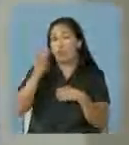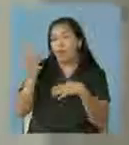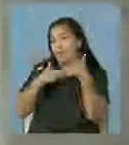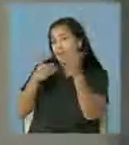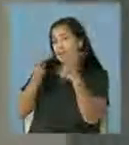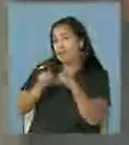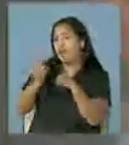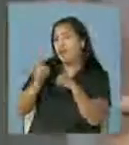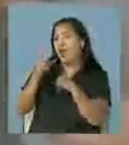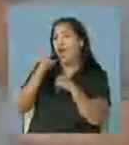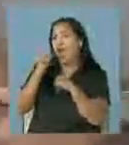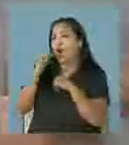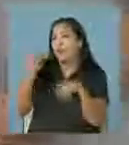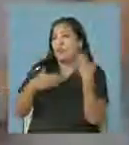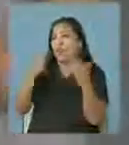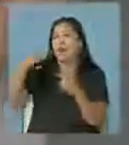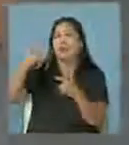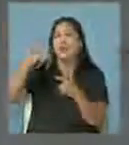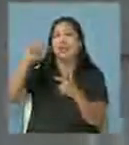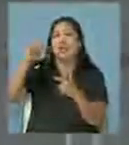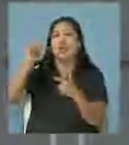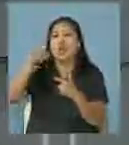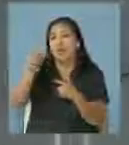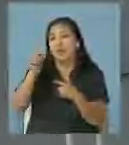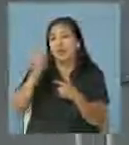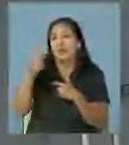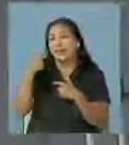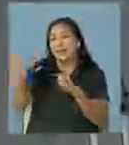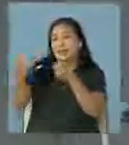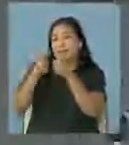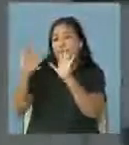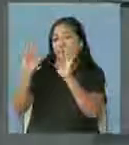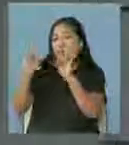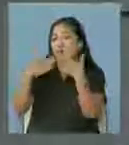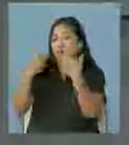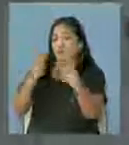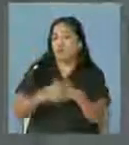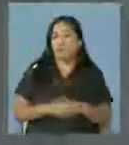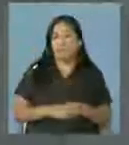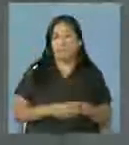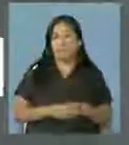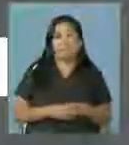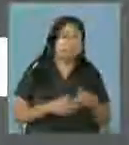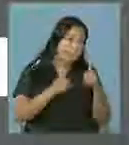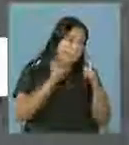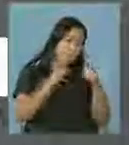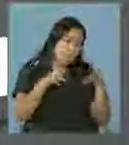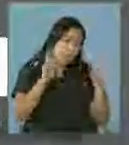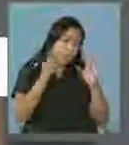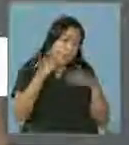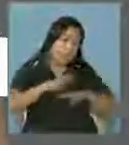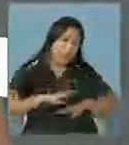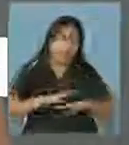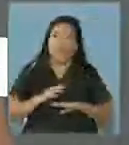hablar con el volante de gimnasia grij con Nicolás bertochi quien nos ha atendido gentilmente Nico Gracias por atendernos cómo andas bien bien Todo bien por suerte too